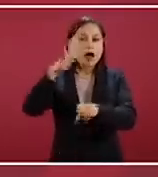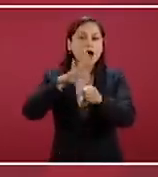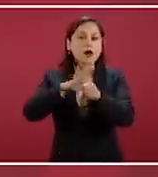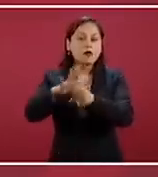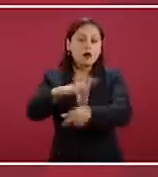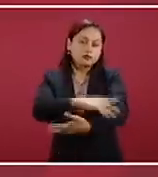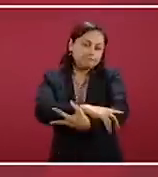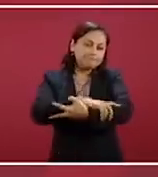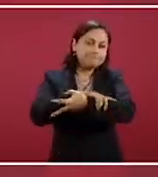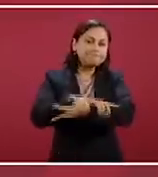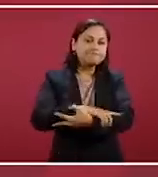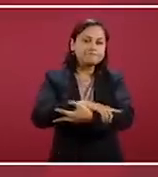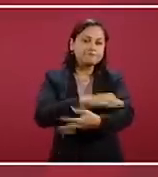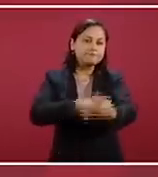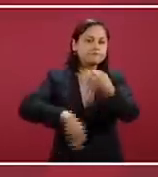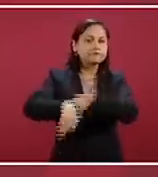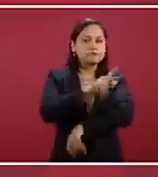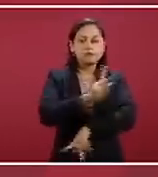La fraternidad